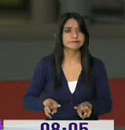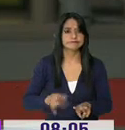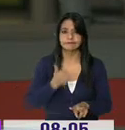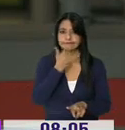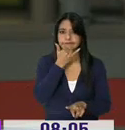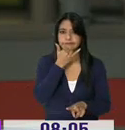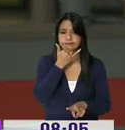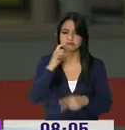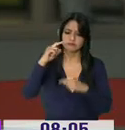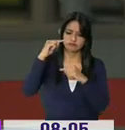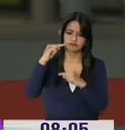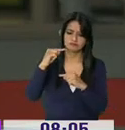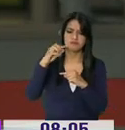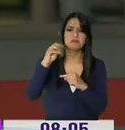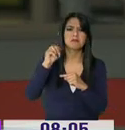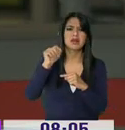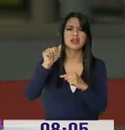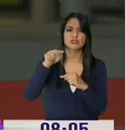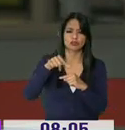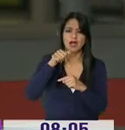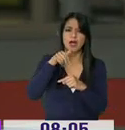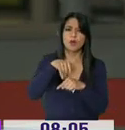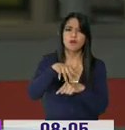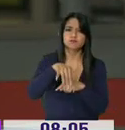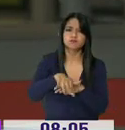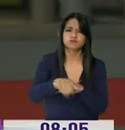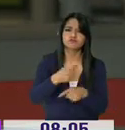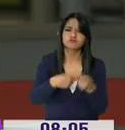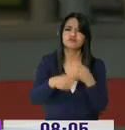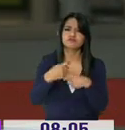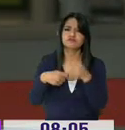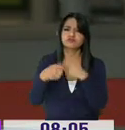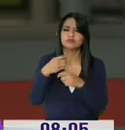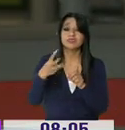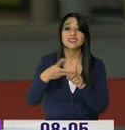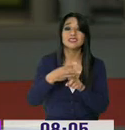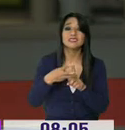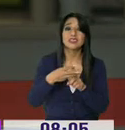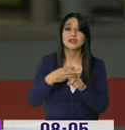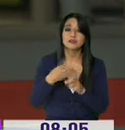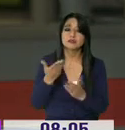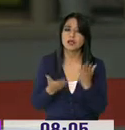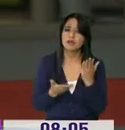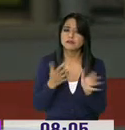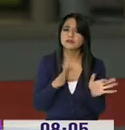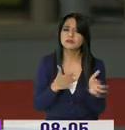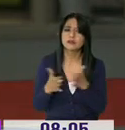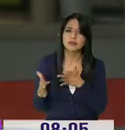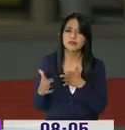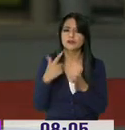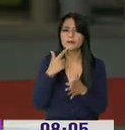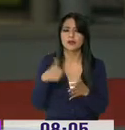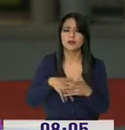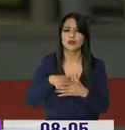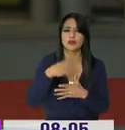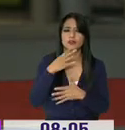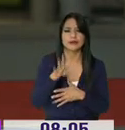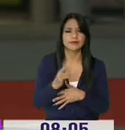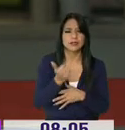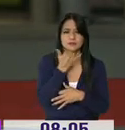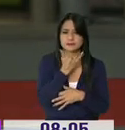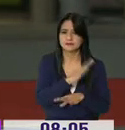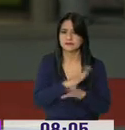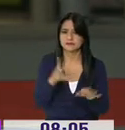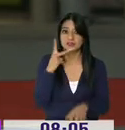suero marino, pueden creer. Esto sí estaba promocionado, sobre todo en internet, como alternativa de cura para el COVID-19, cosa que no es cierto.